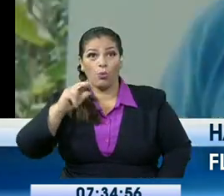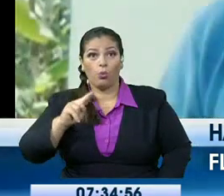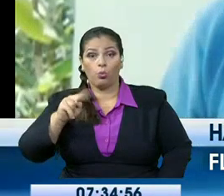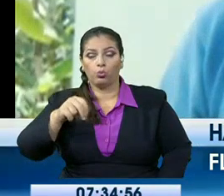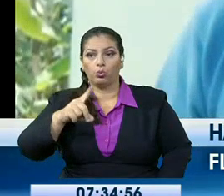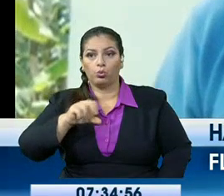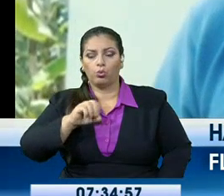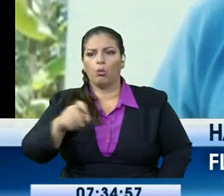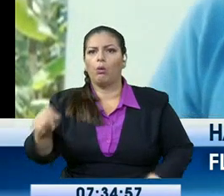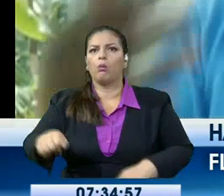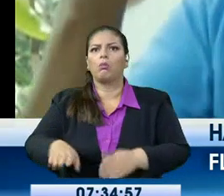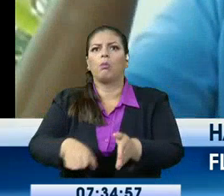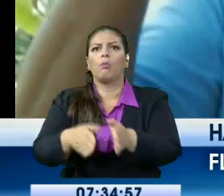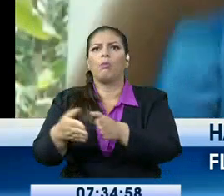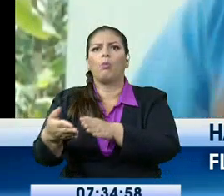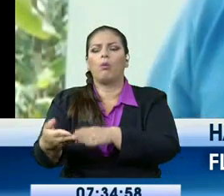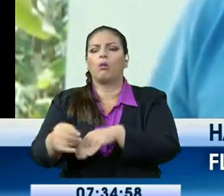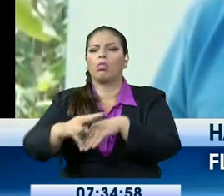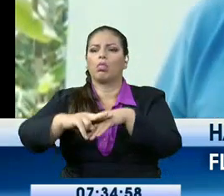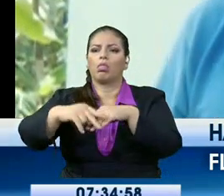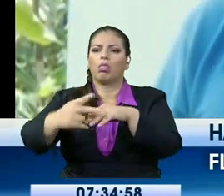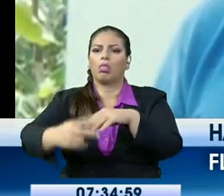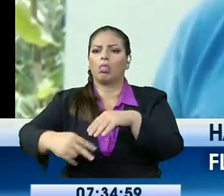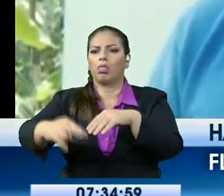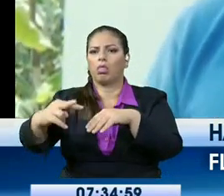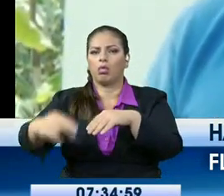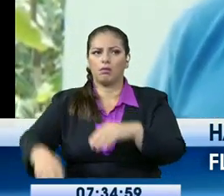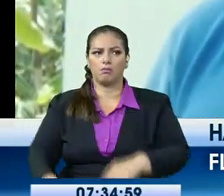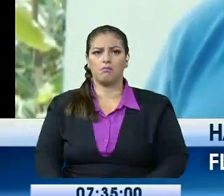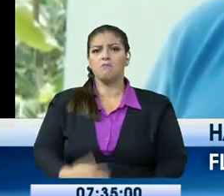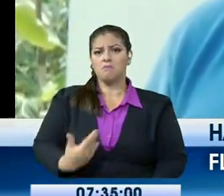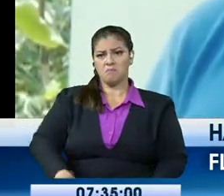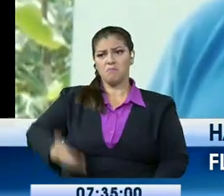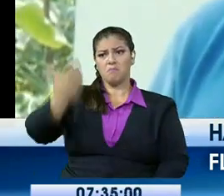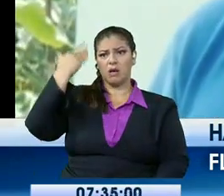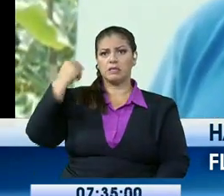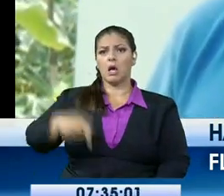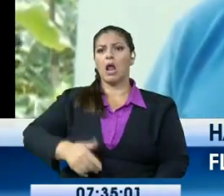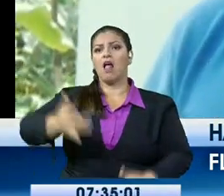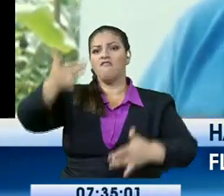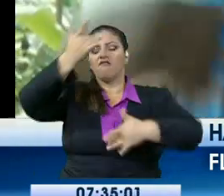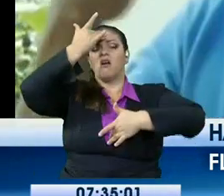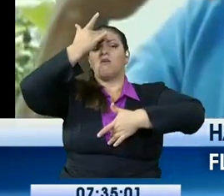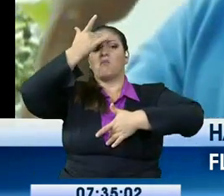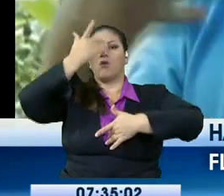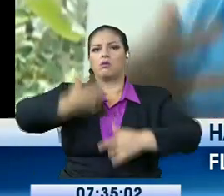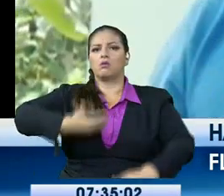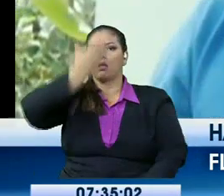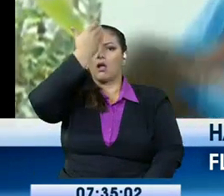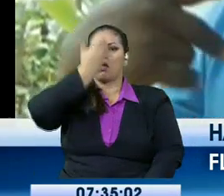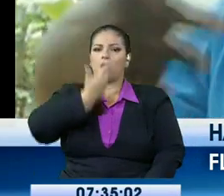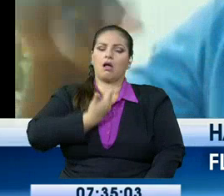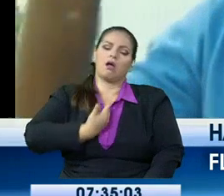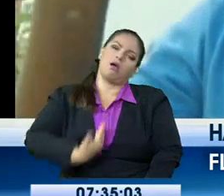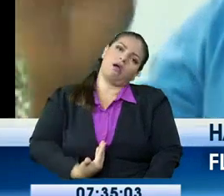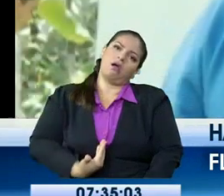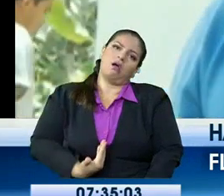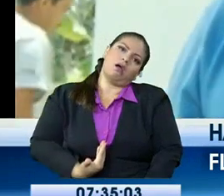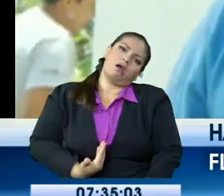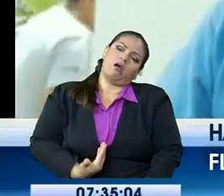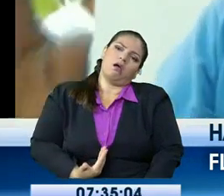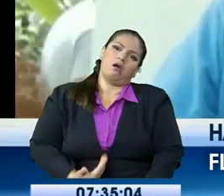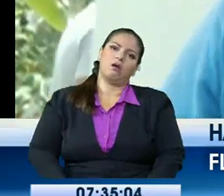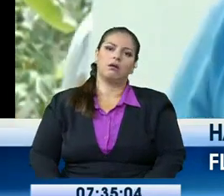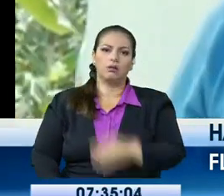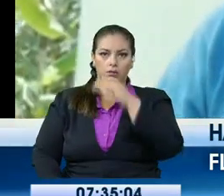Él tuvo el derrame, entonces él, la mitad del cuerpo era muerto. Entonces el problema es que cuando él se le iba a la mente, él quería hacer